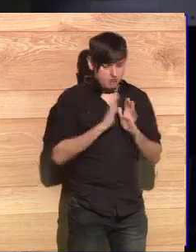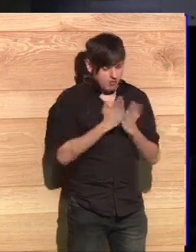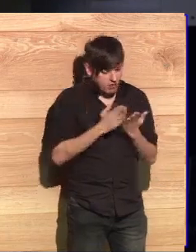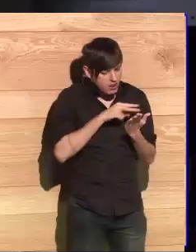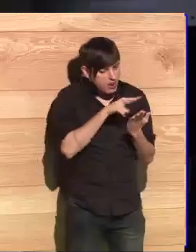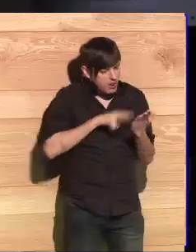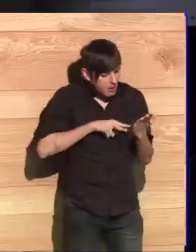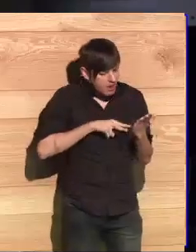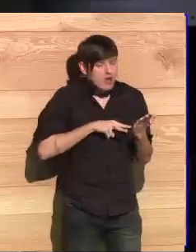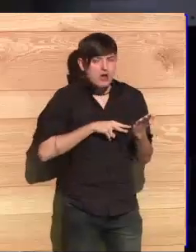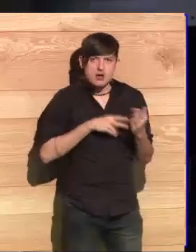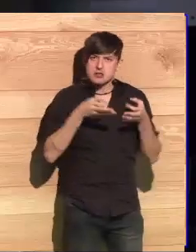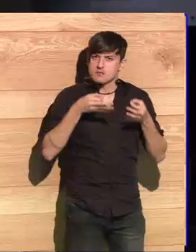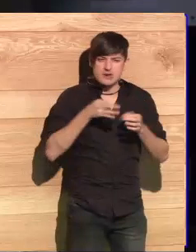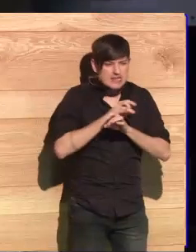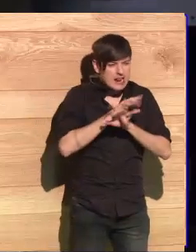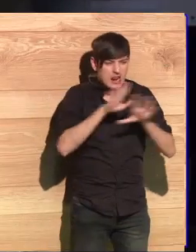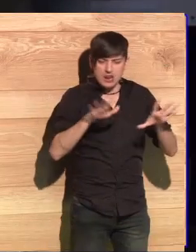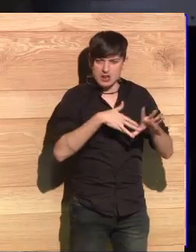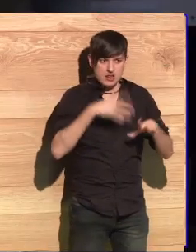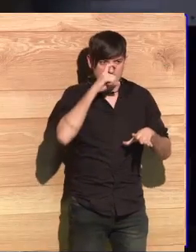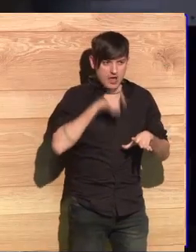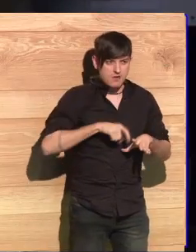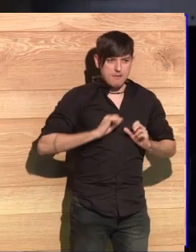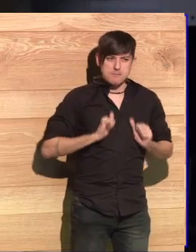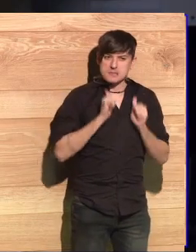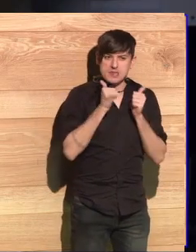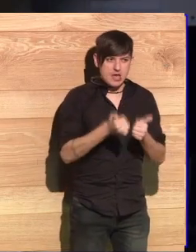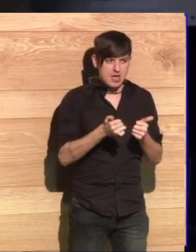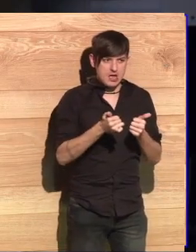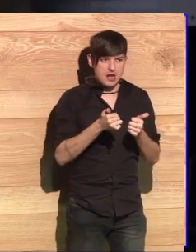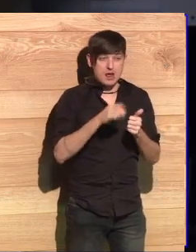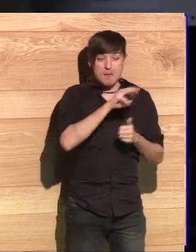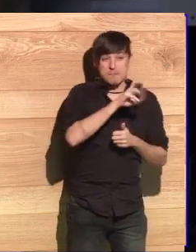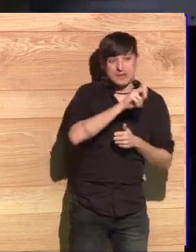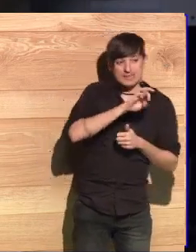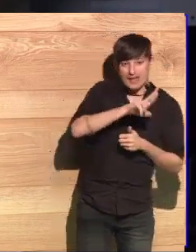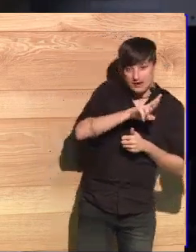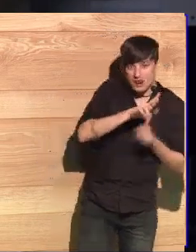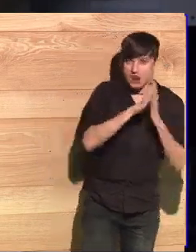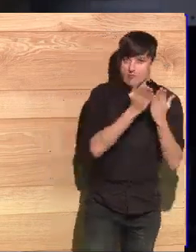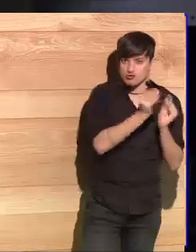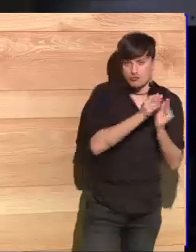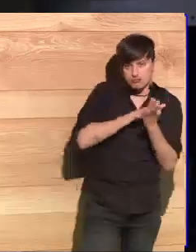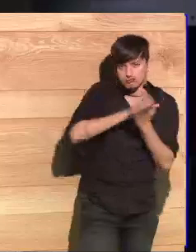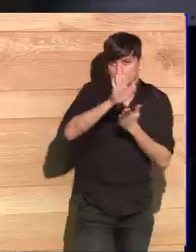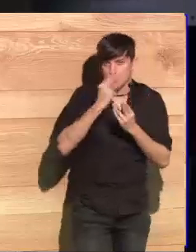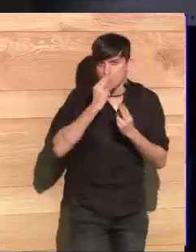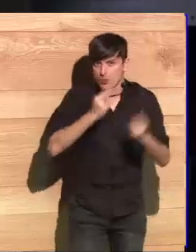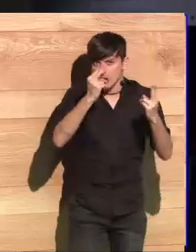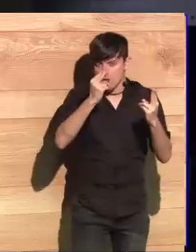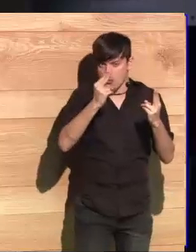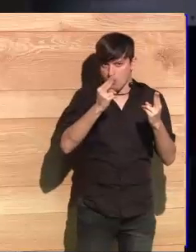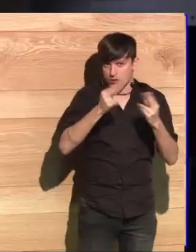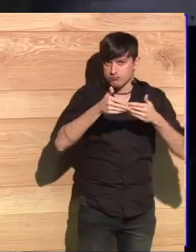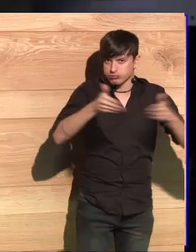tuvimos claro que queríamos empezar este año publicando a Peter, quien tiene la